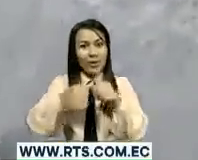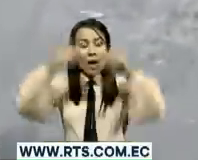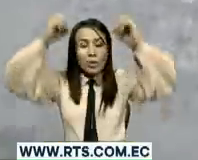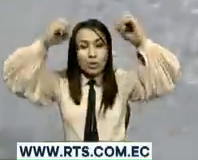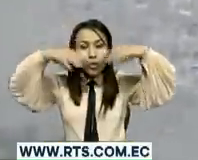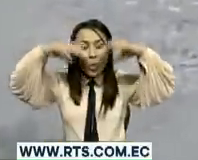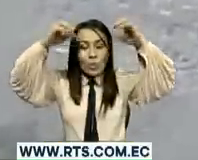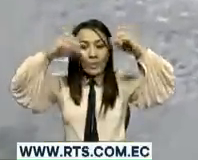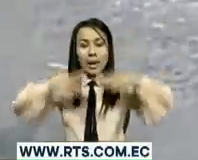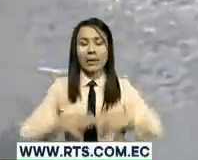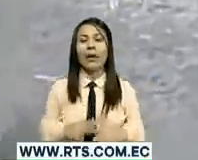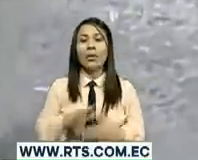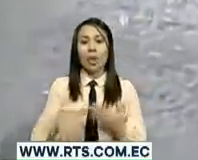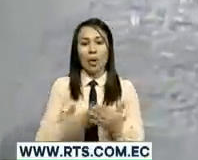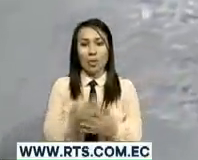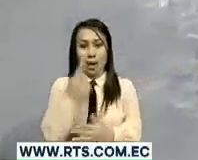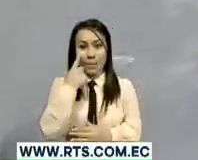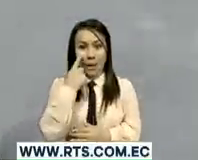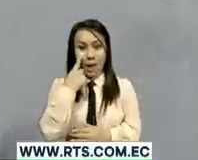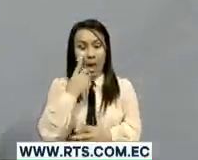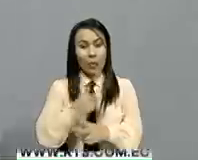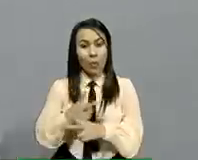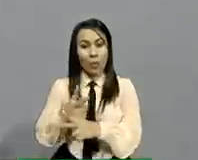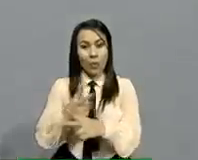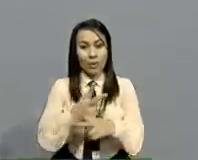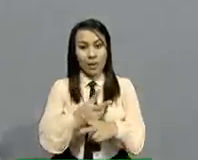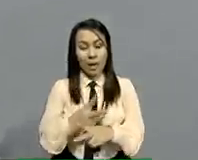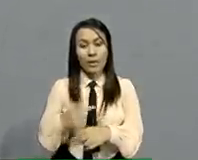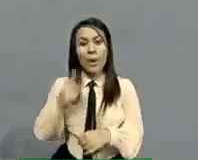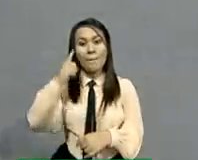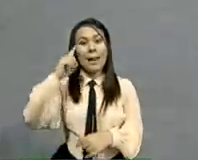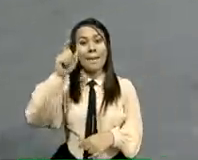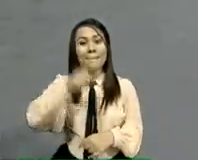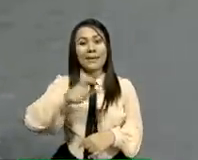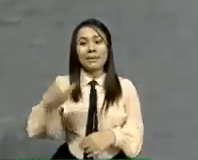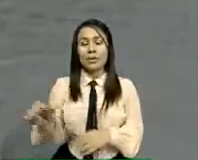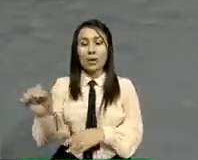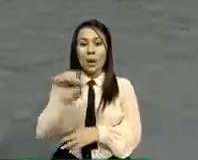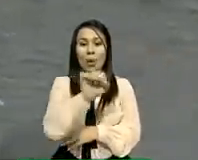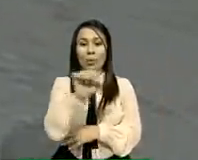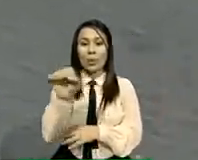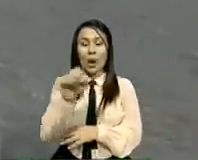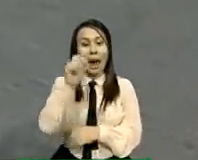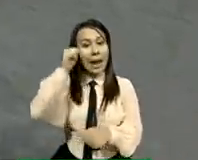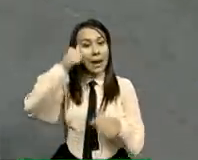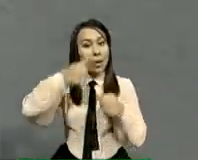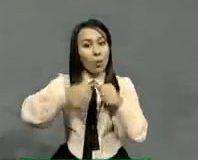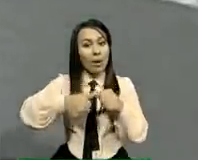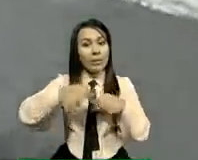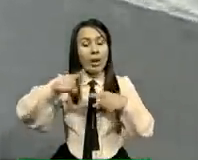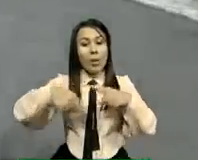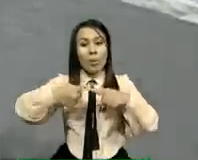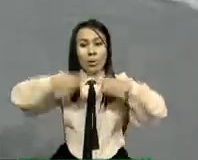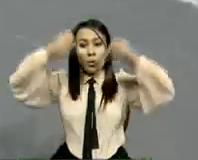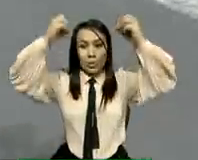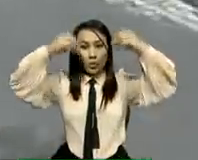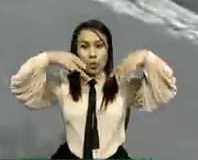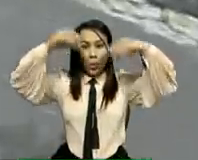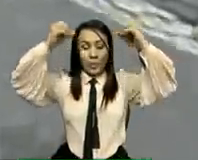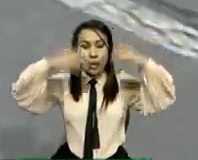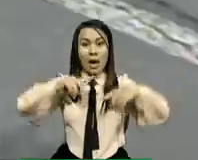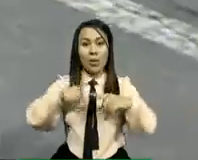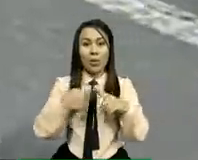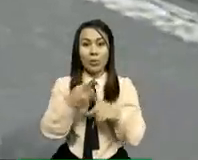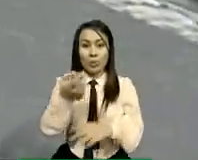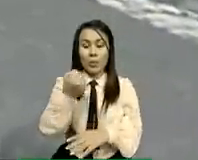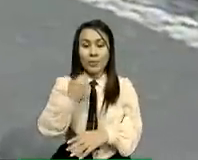eso invita a tomar precauciones para los conductores. Recuerden, en época de lluvia, si usted va por las carreteras